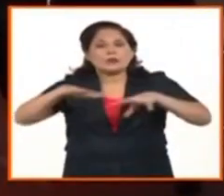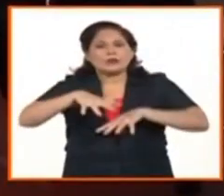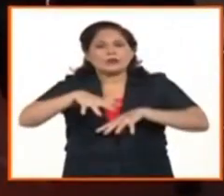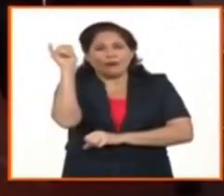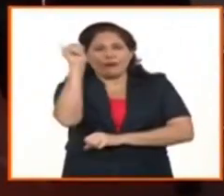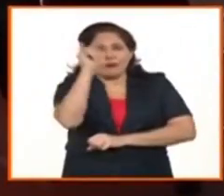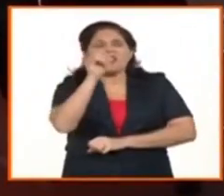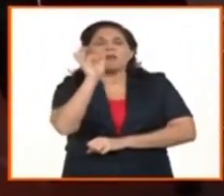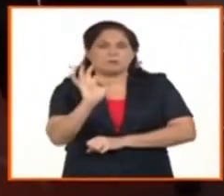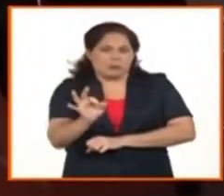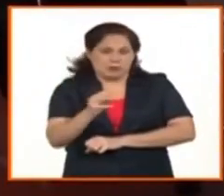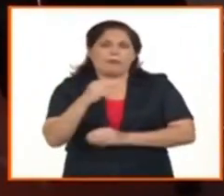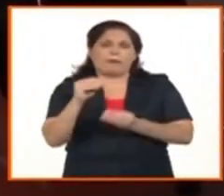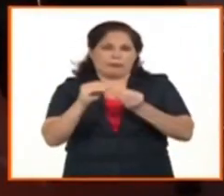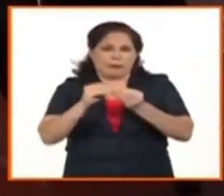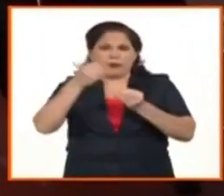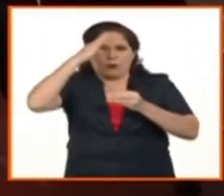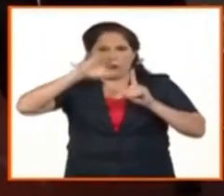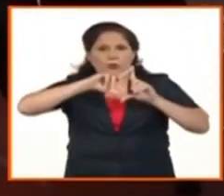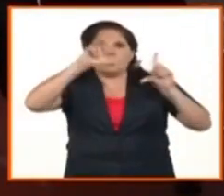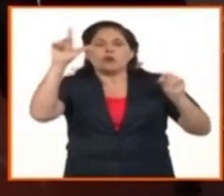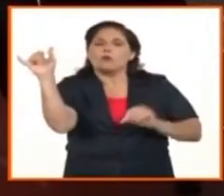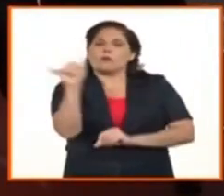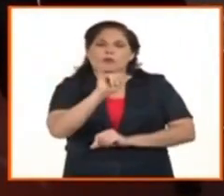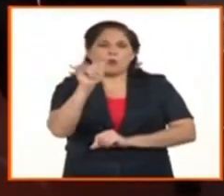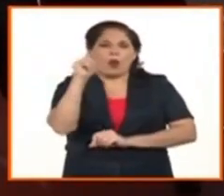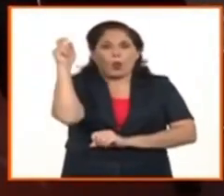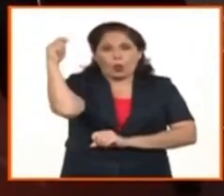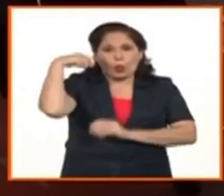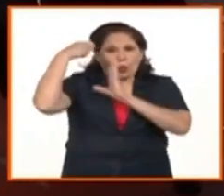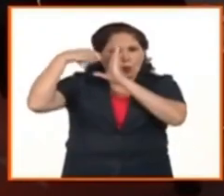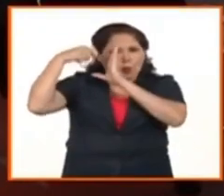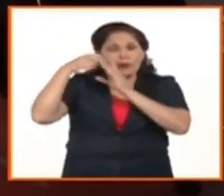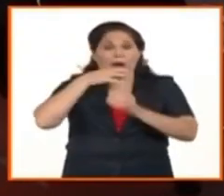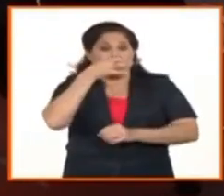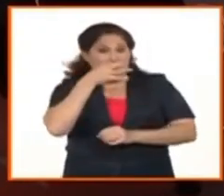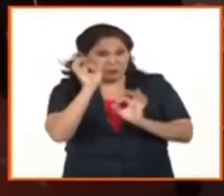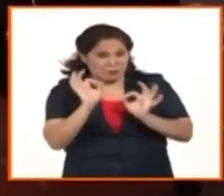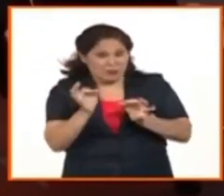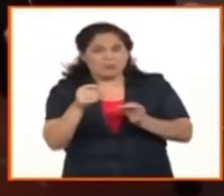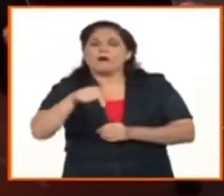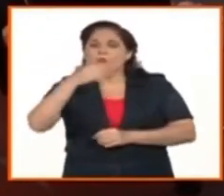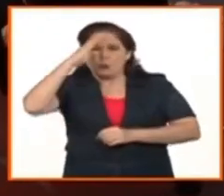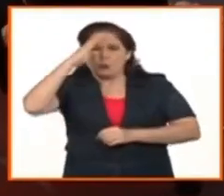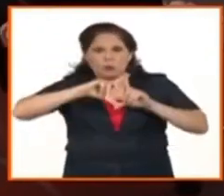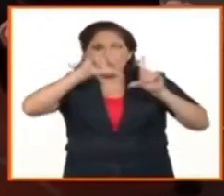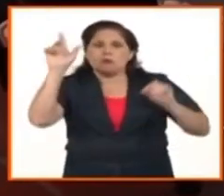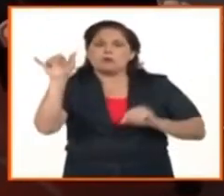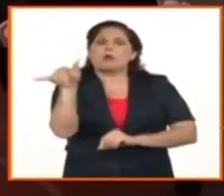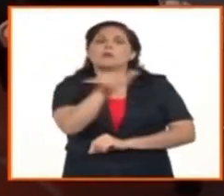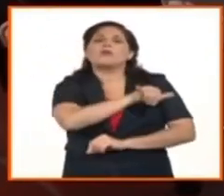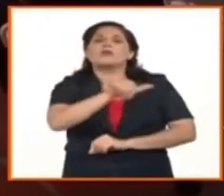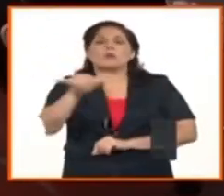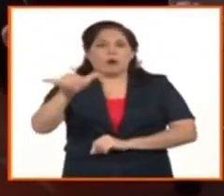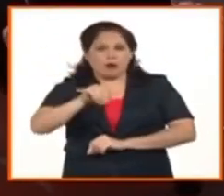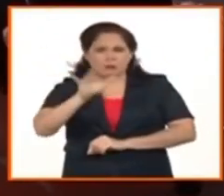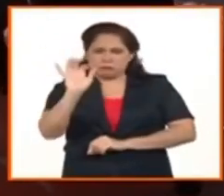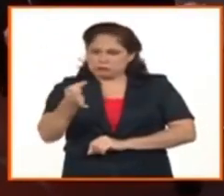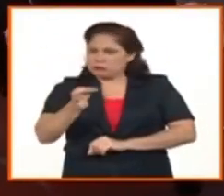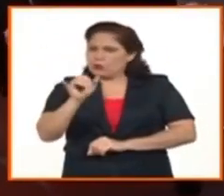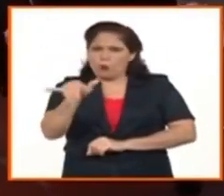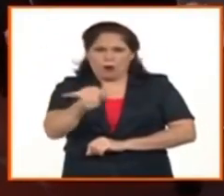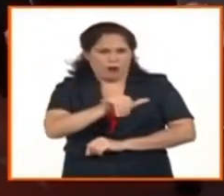violencia que el que el documental muestra que en cubano no tenemos y